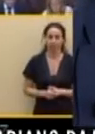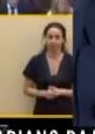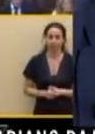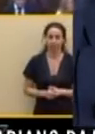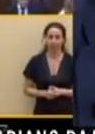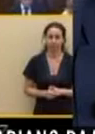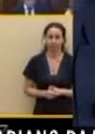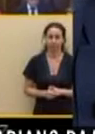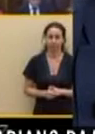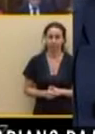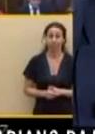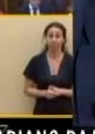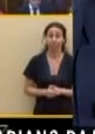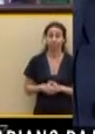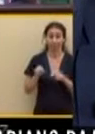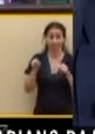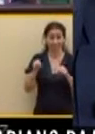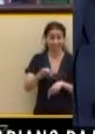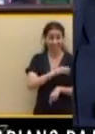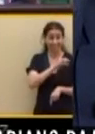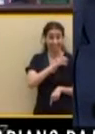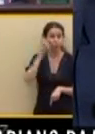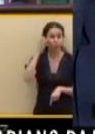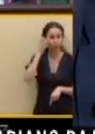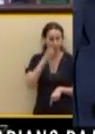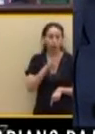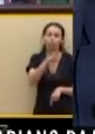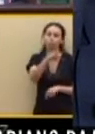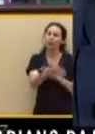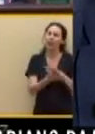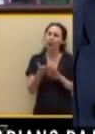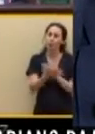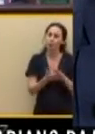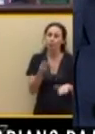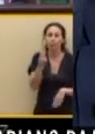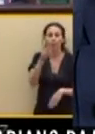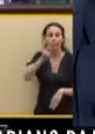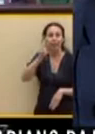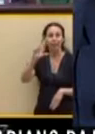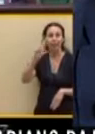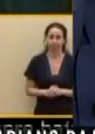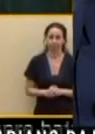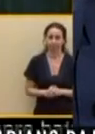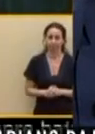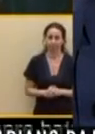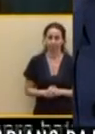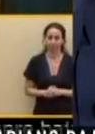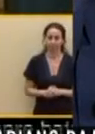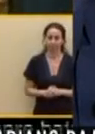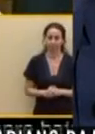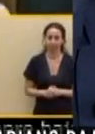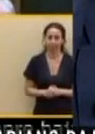una autocrítica insinuada en esta frase que este desde pablo iglesias hay una